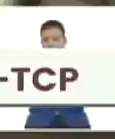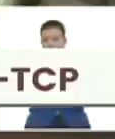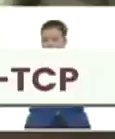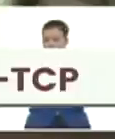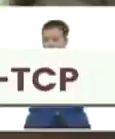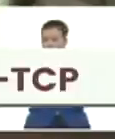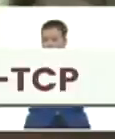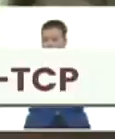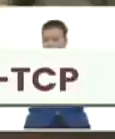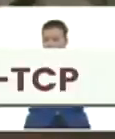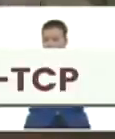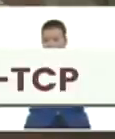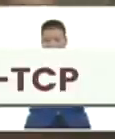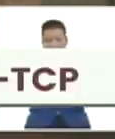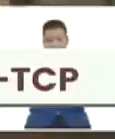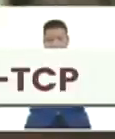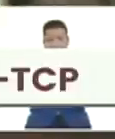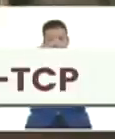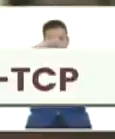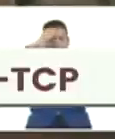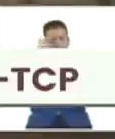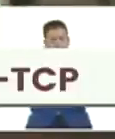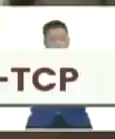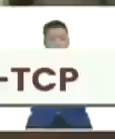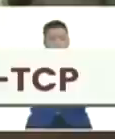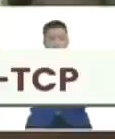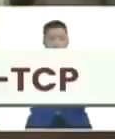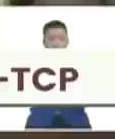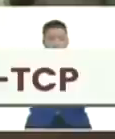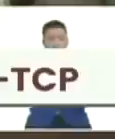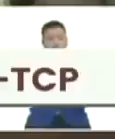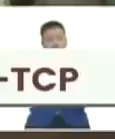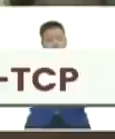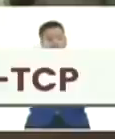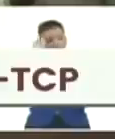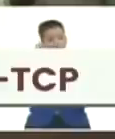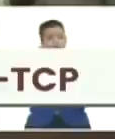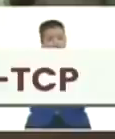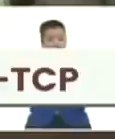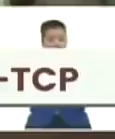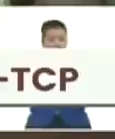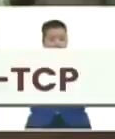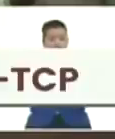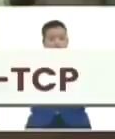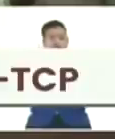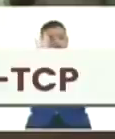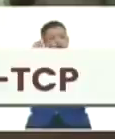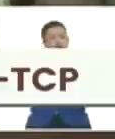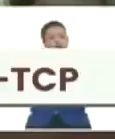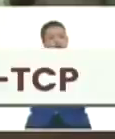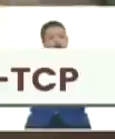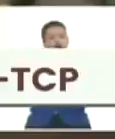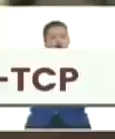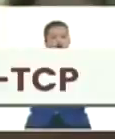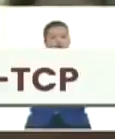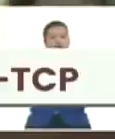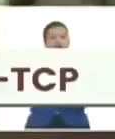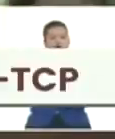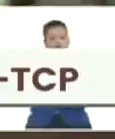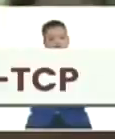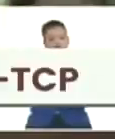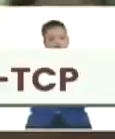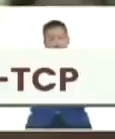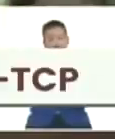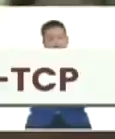la posición cubana y la posición venezolana. Y yo comprendo eso. Y bueno, la posición nicaragüense.